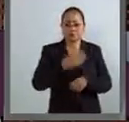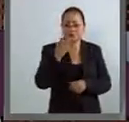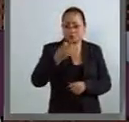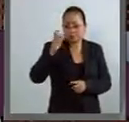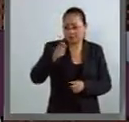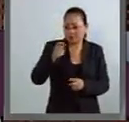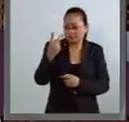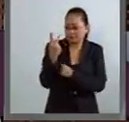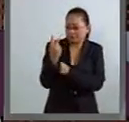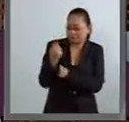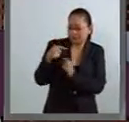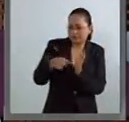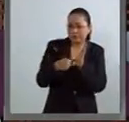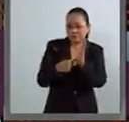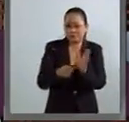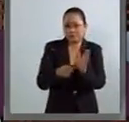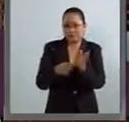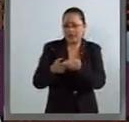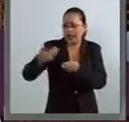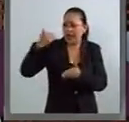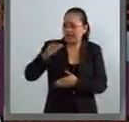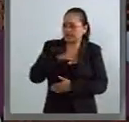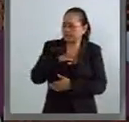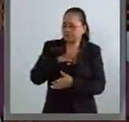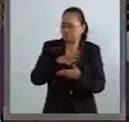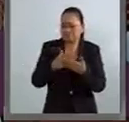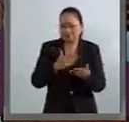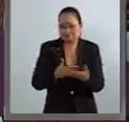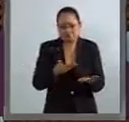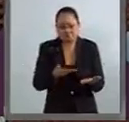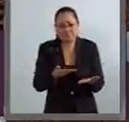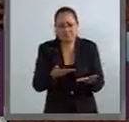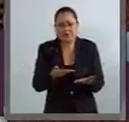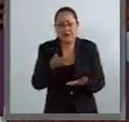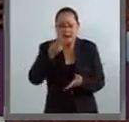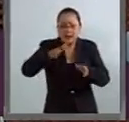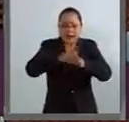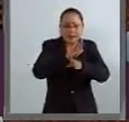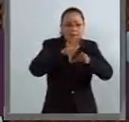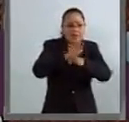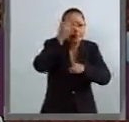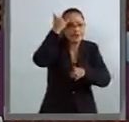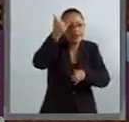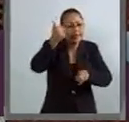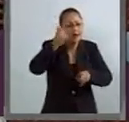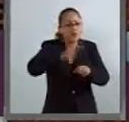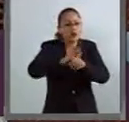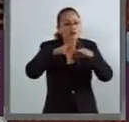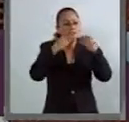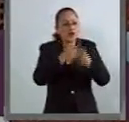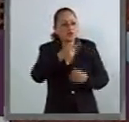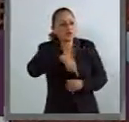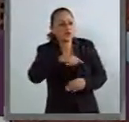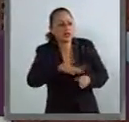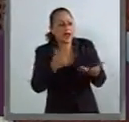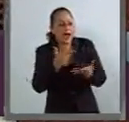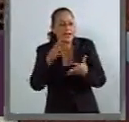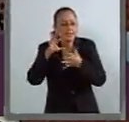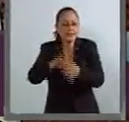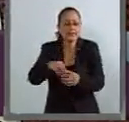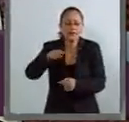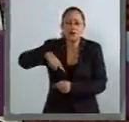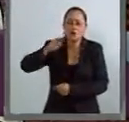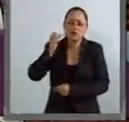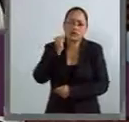televisiones parlamentarias, que es algo que no existía. Esto ha modificado la forma en que se comportan los